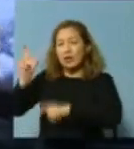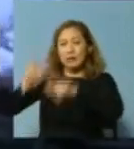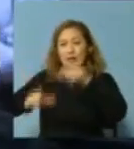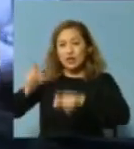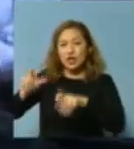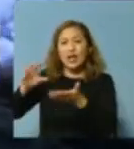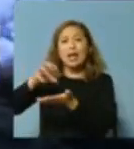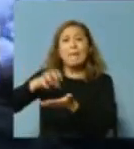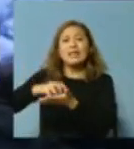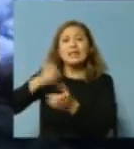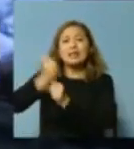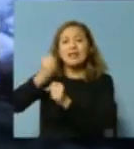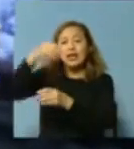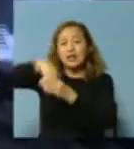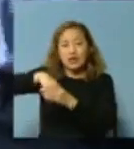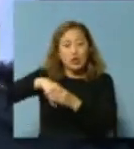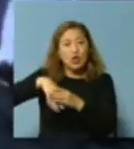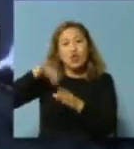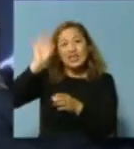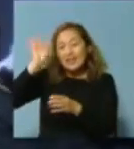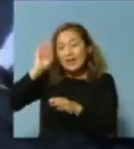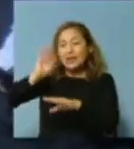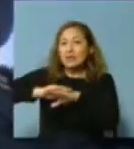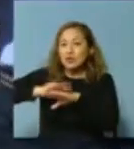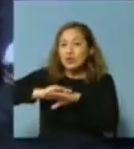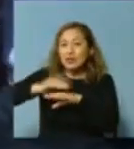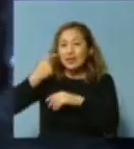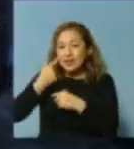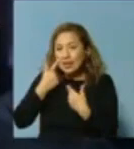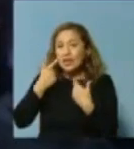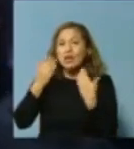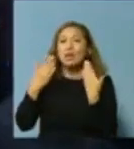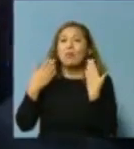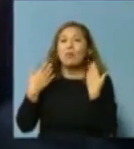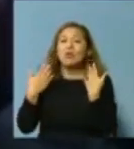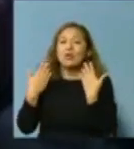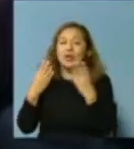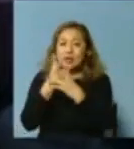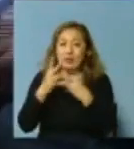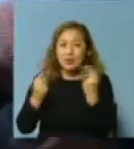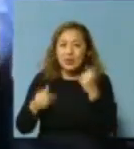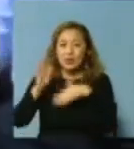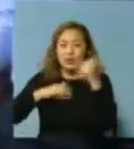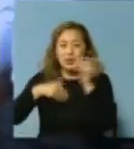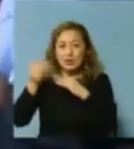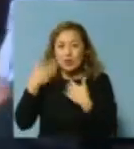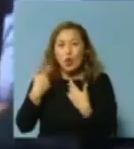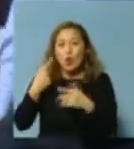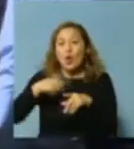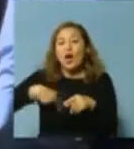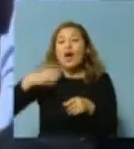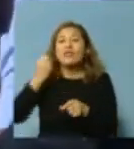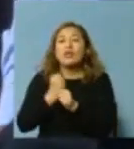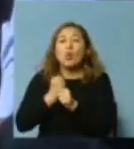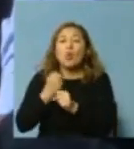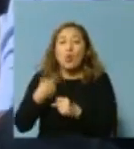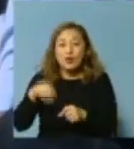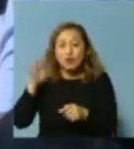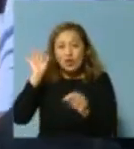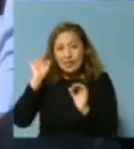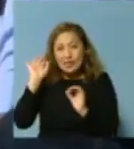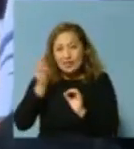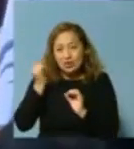de la empresa que tienen el compromiso de poder concretar estas obras y bueno, se van a dar el plazo que tengan que darse, pero el compromiso está